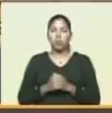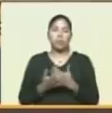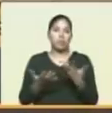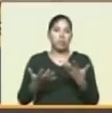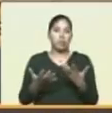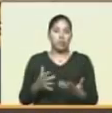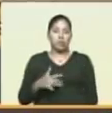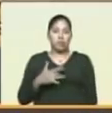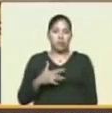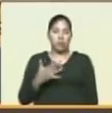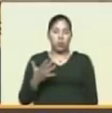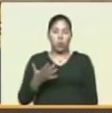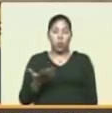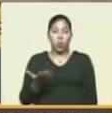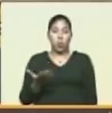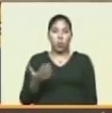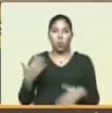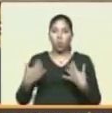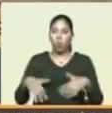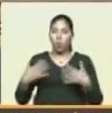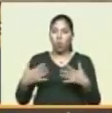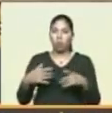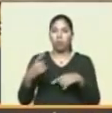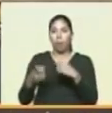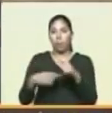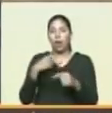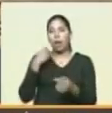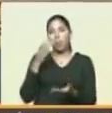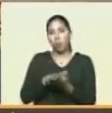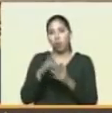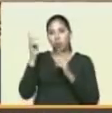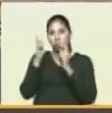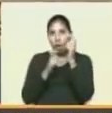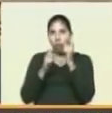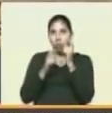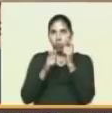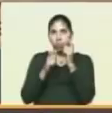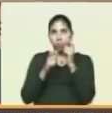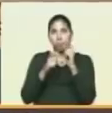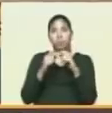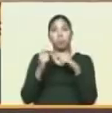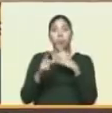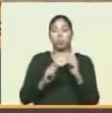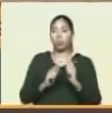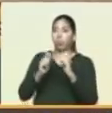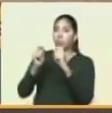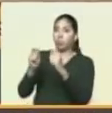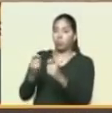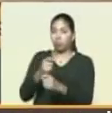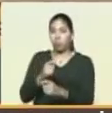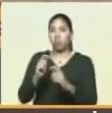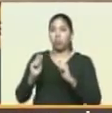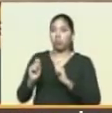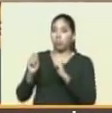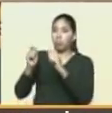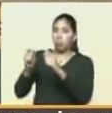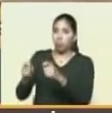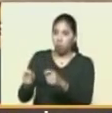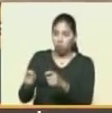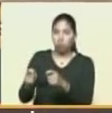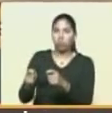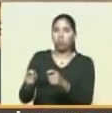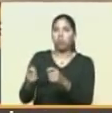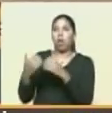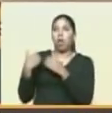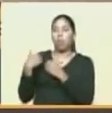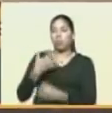o desaparición física del compañero Hugo Chávez y el ascenso del compañero Nicolás Maduro, el asedio al cual